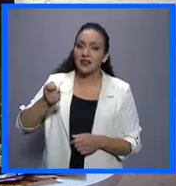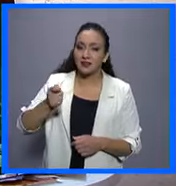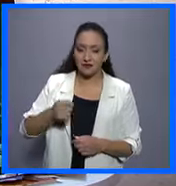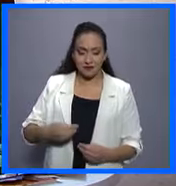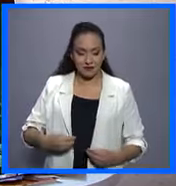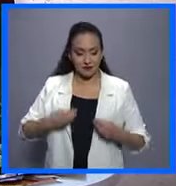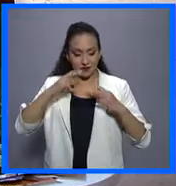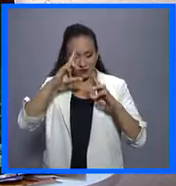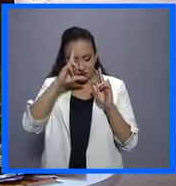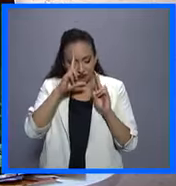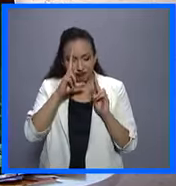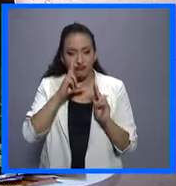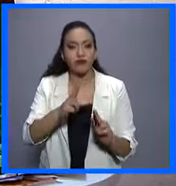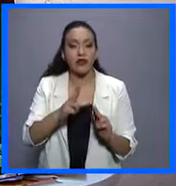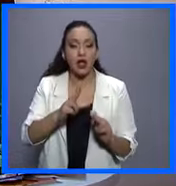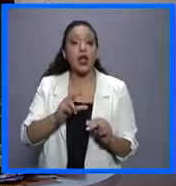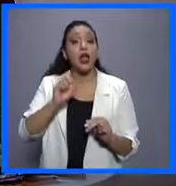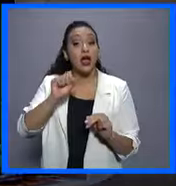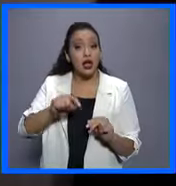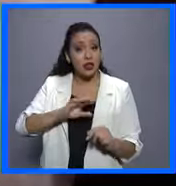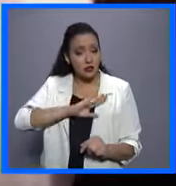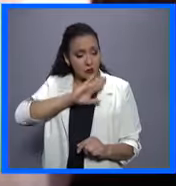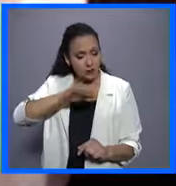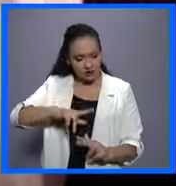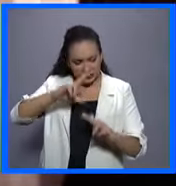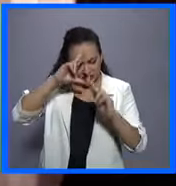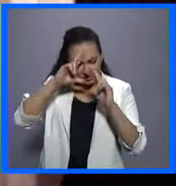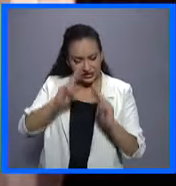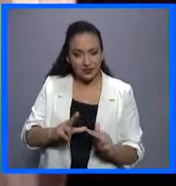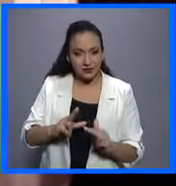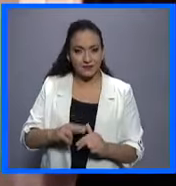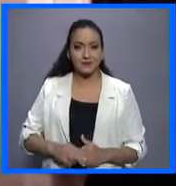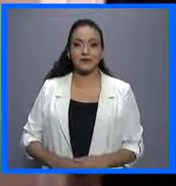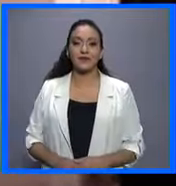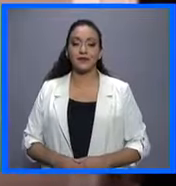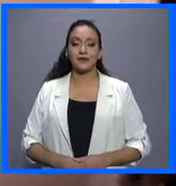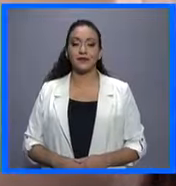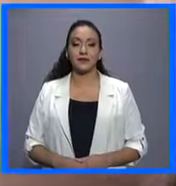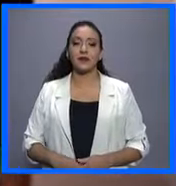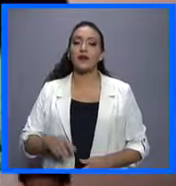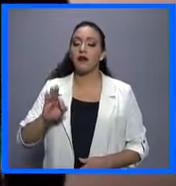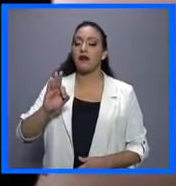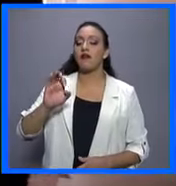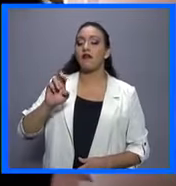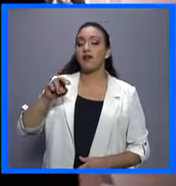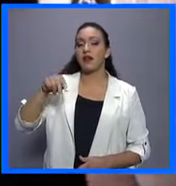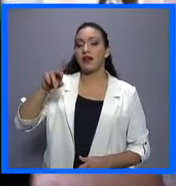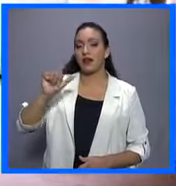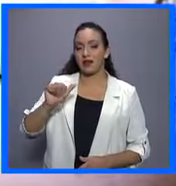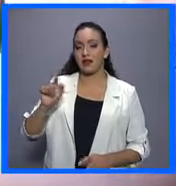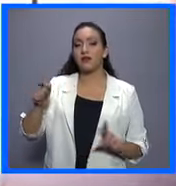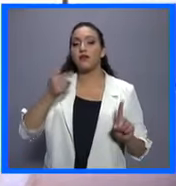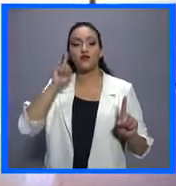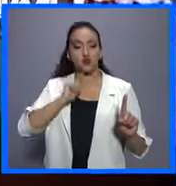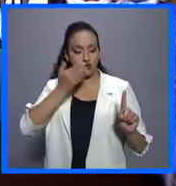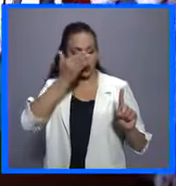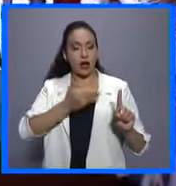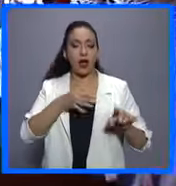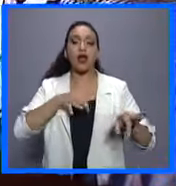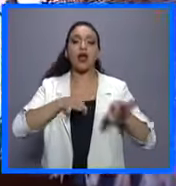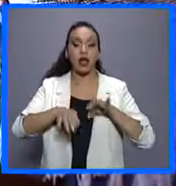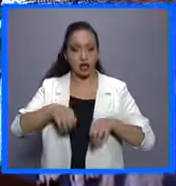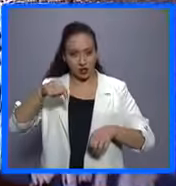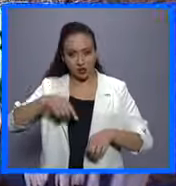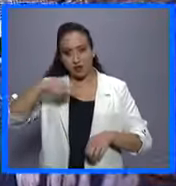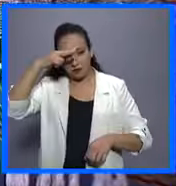muerte y que van de la mano. Sí, acá mira. Fernanda es una de las pocas mujeres parteras de la Ciudad